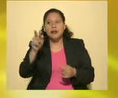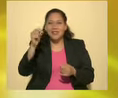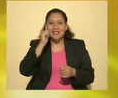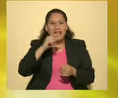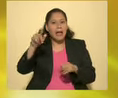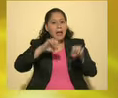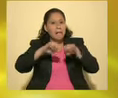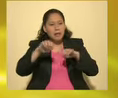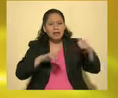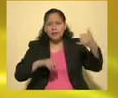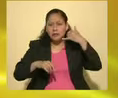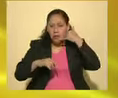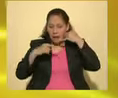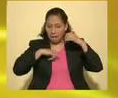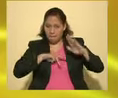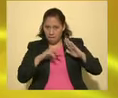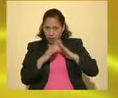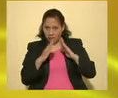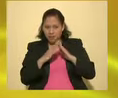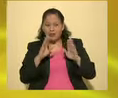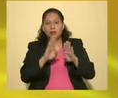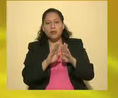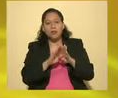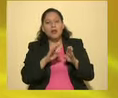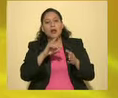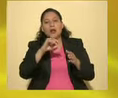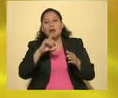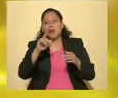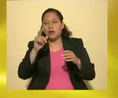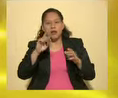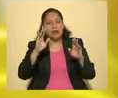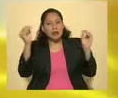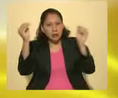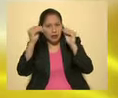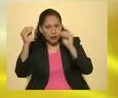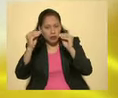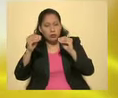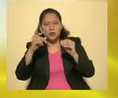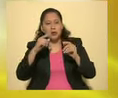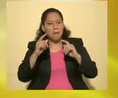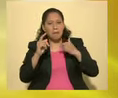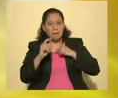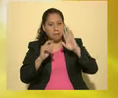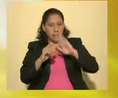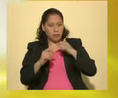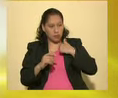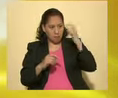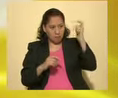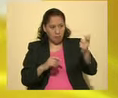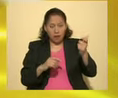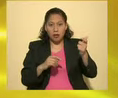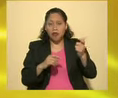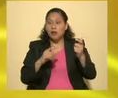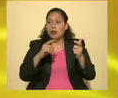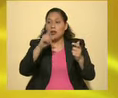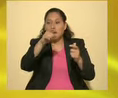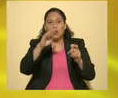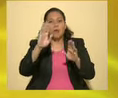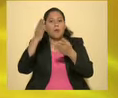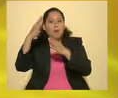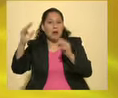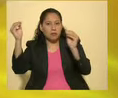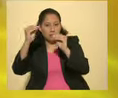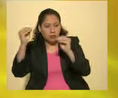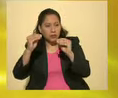estas empresas particulares que compran deudas y se encargan de cobrar. ahí debe de haber una reglamentación porque hay